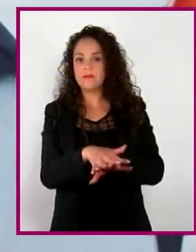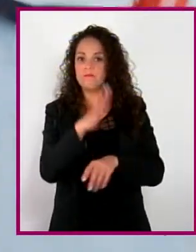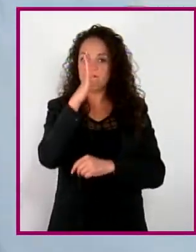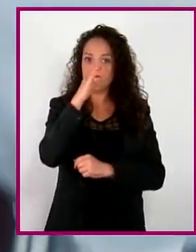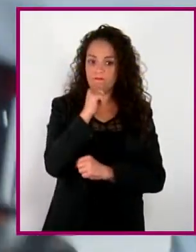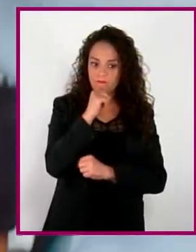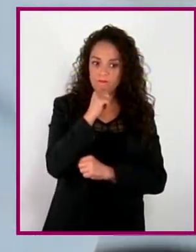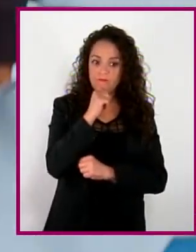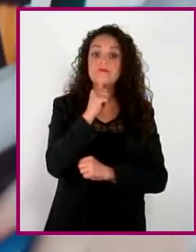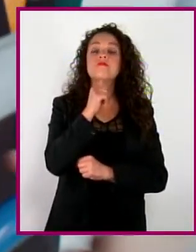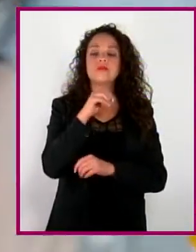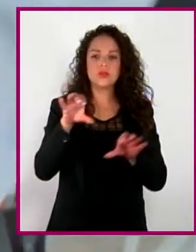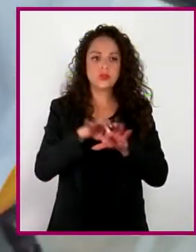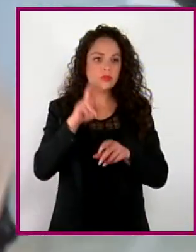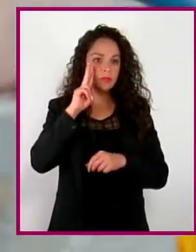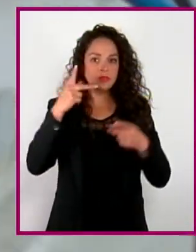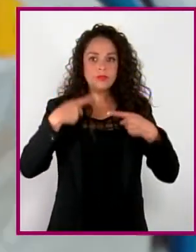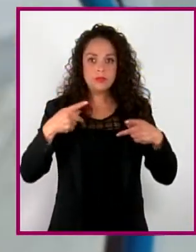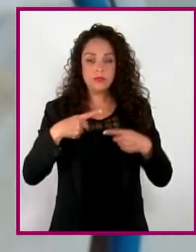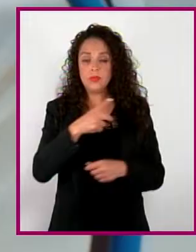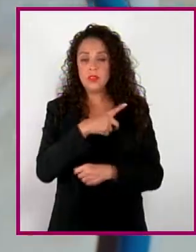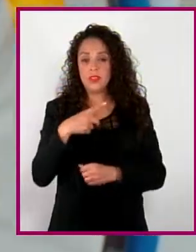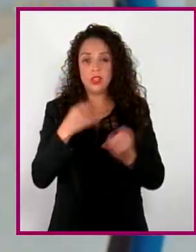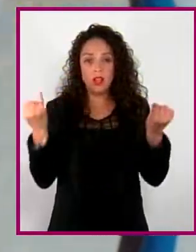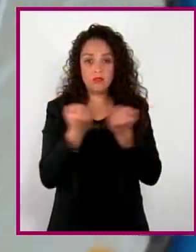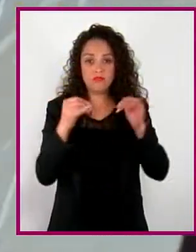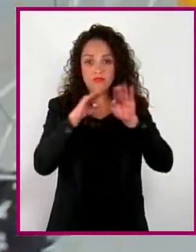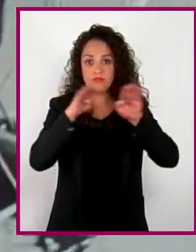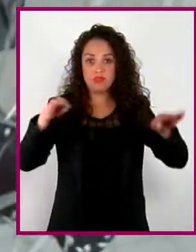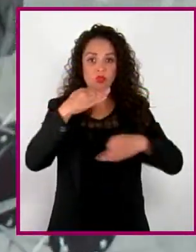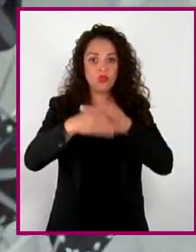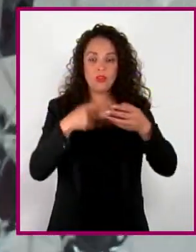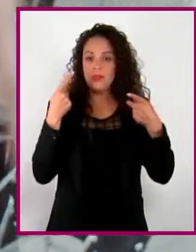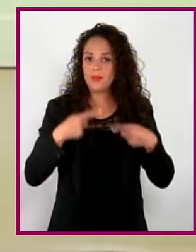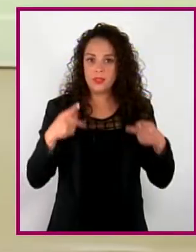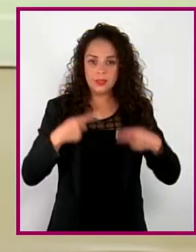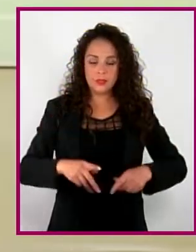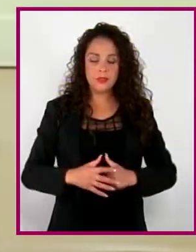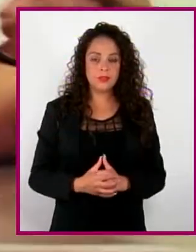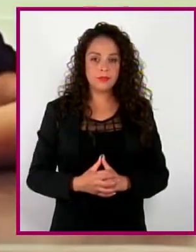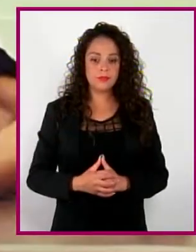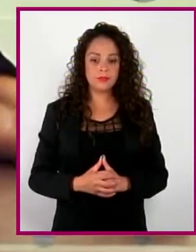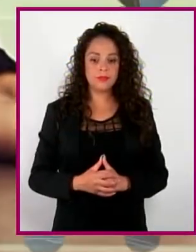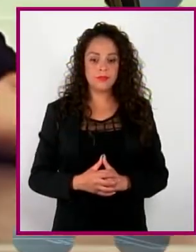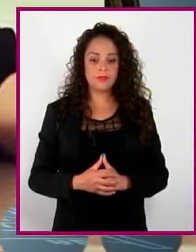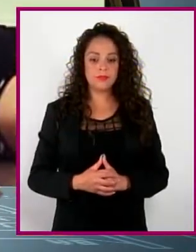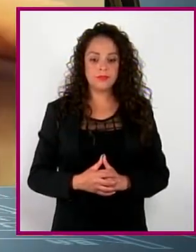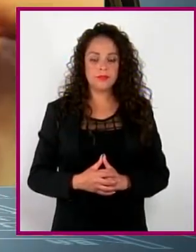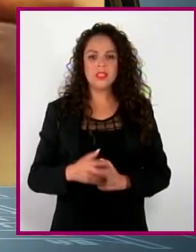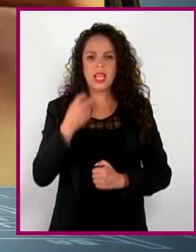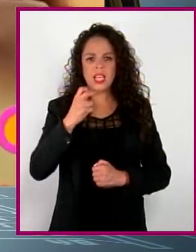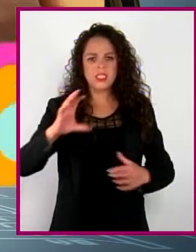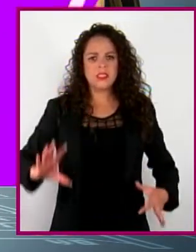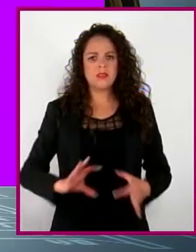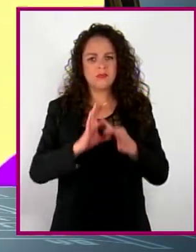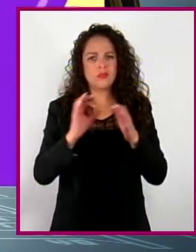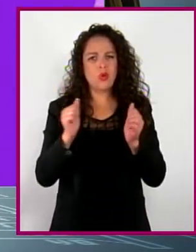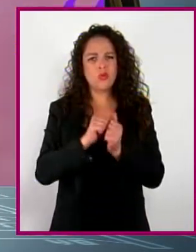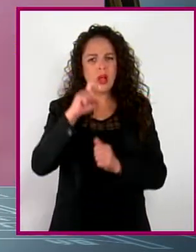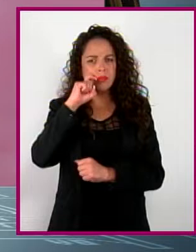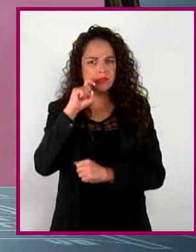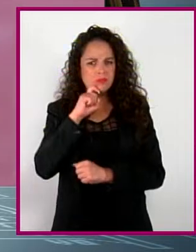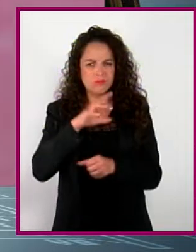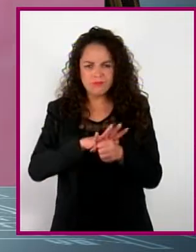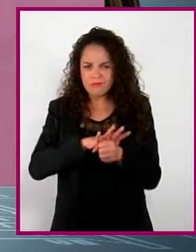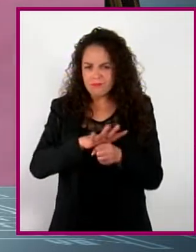afectiva en la sociedad en igualdad de condiciones con los demás. ¿Y qué relación tiene todo esto con la sexualidad? Se